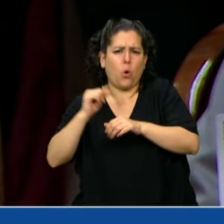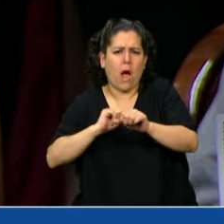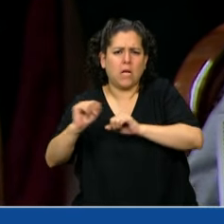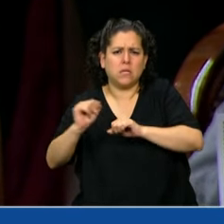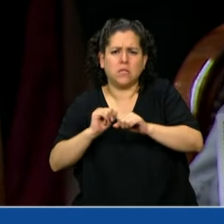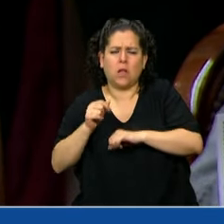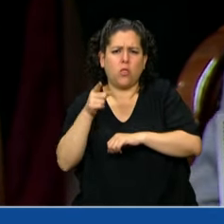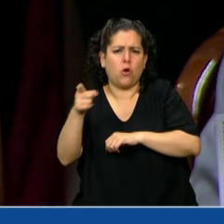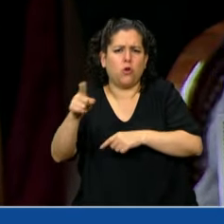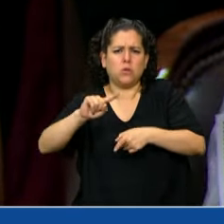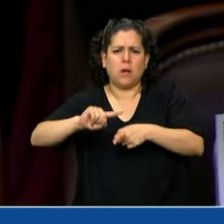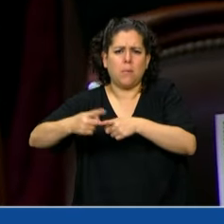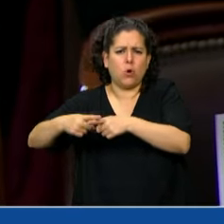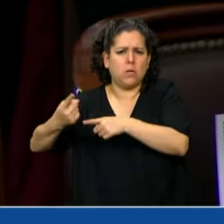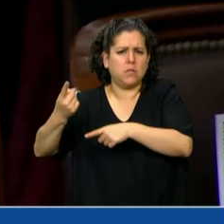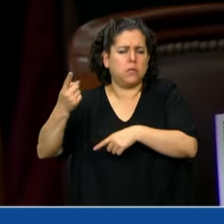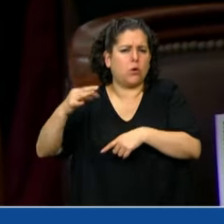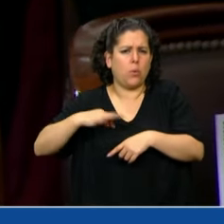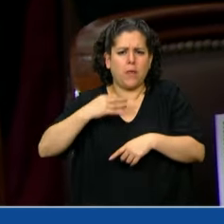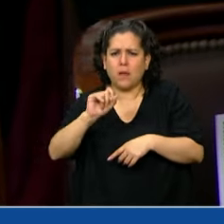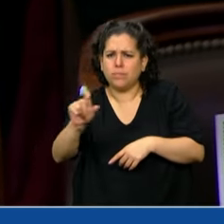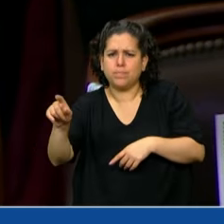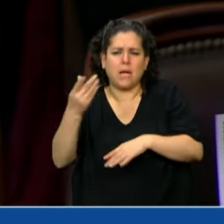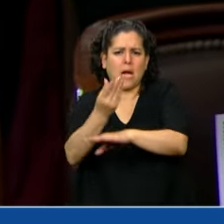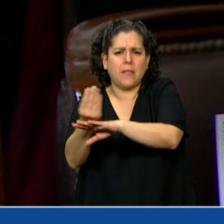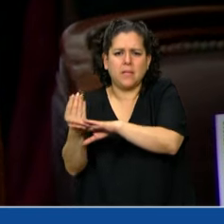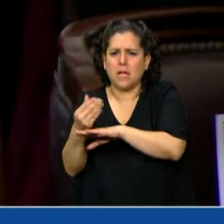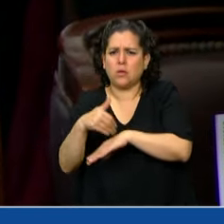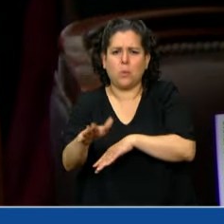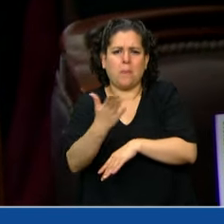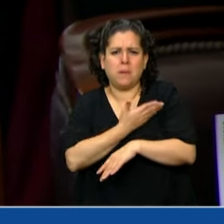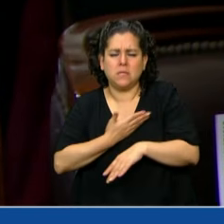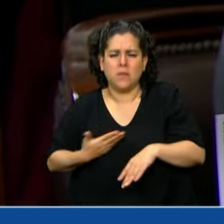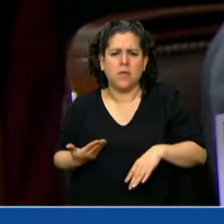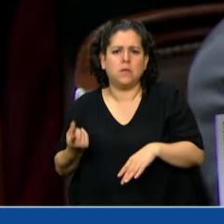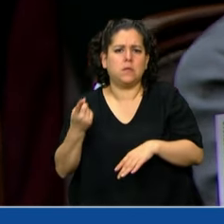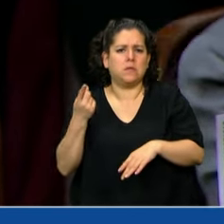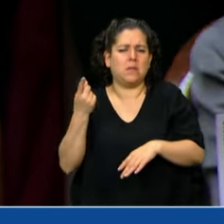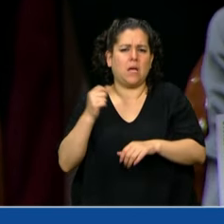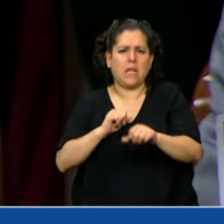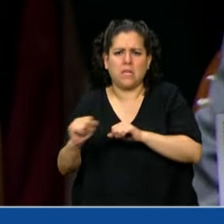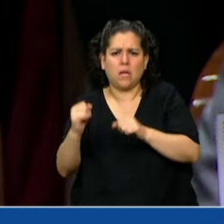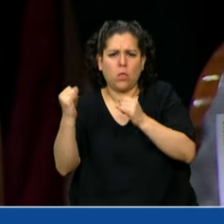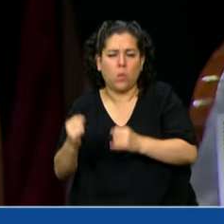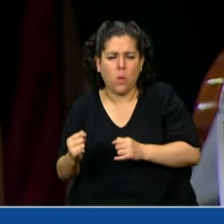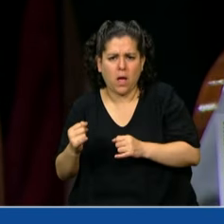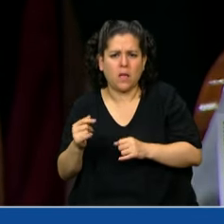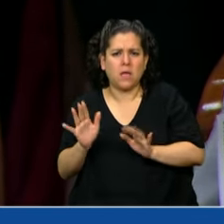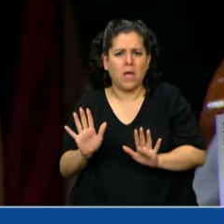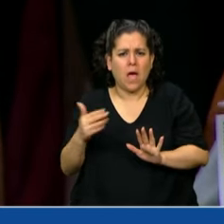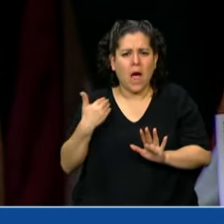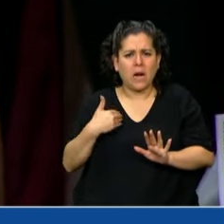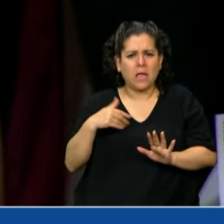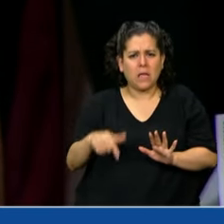contra la vida de políticos de candidatos presidenciales y no podemos permitirnos que en Argentina